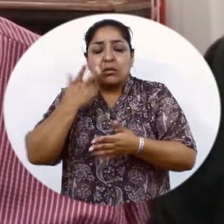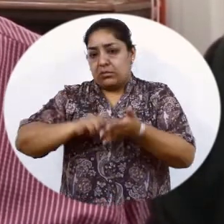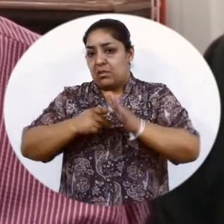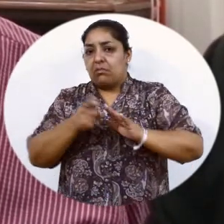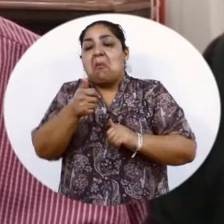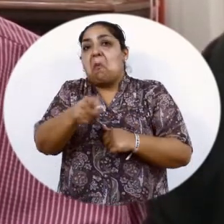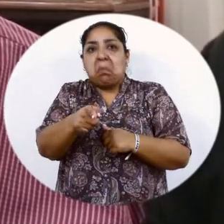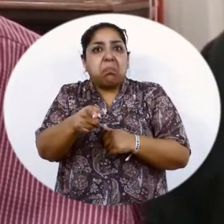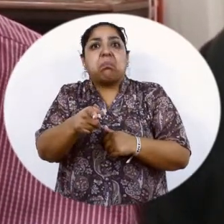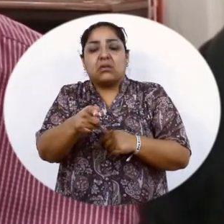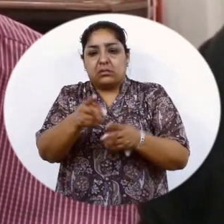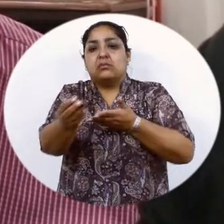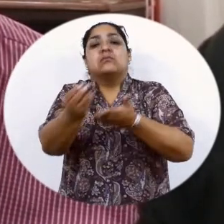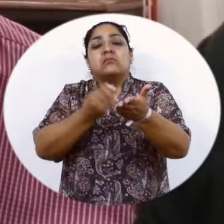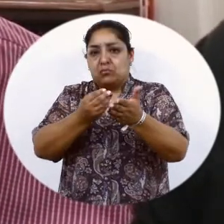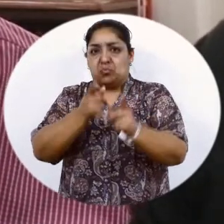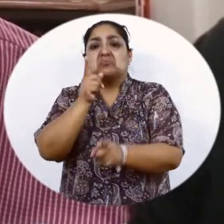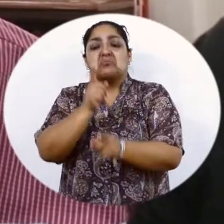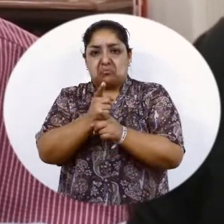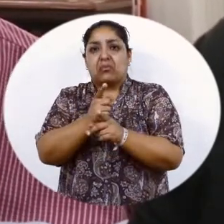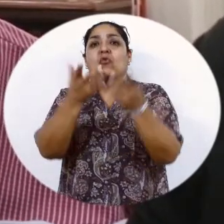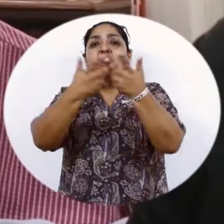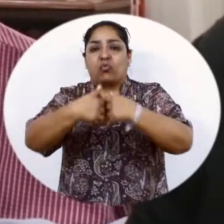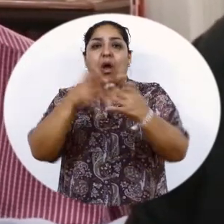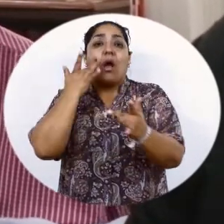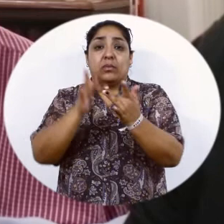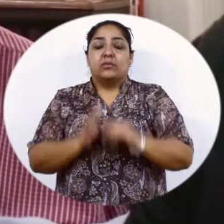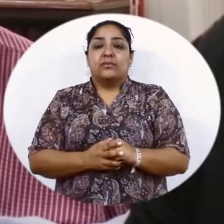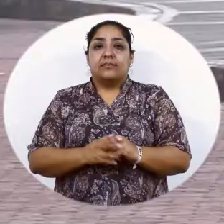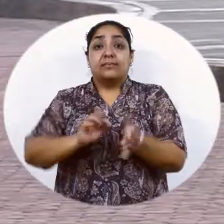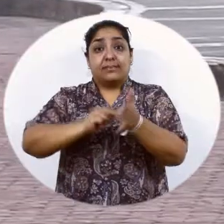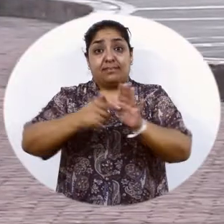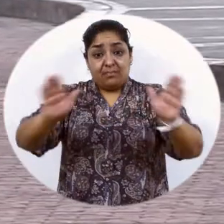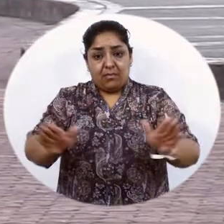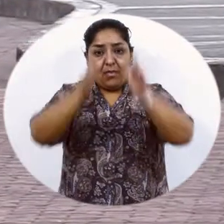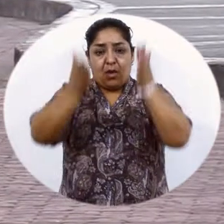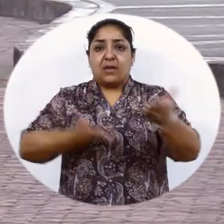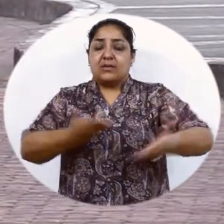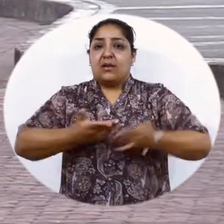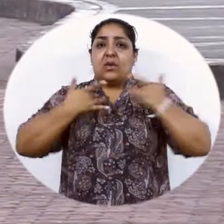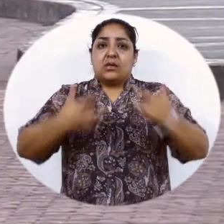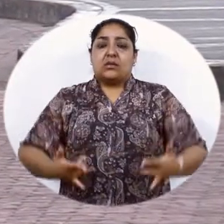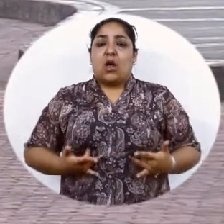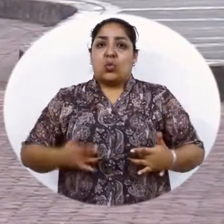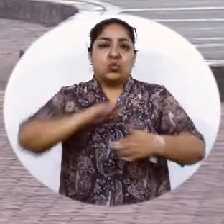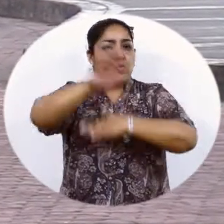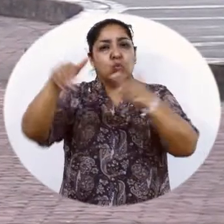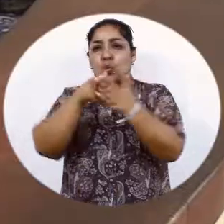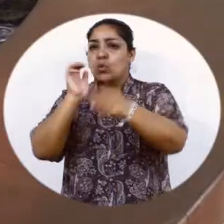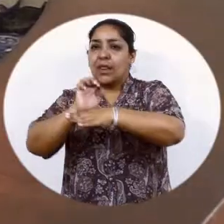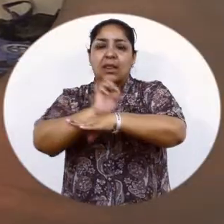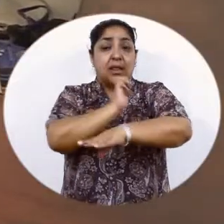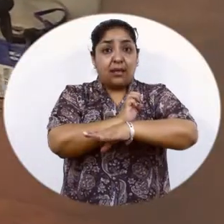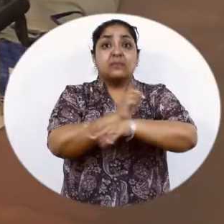considera que se han dado las cosas y que el hospital puede funcionar de una manera adecuada mejorar la prestación de los servicios de salud en todas